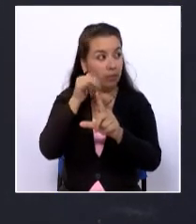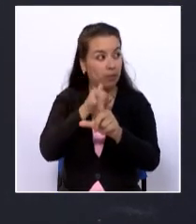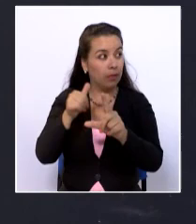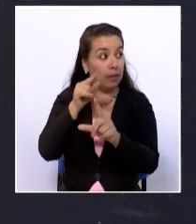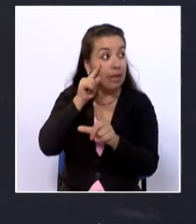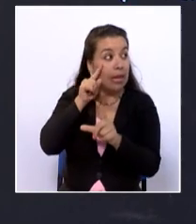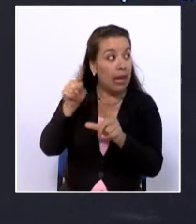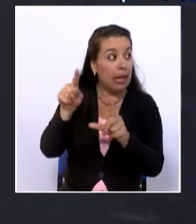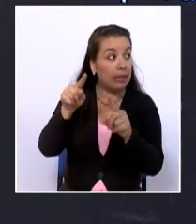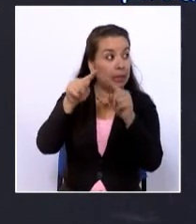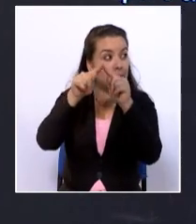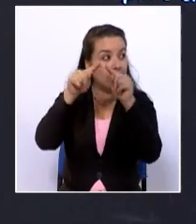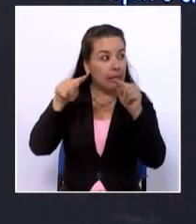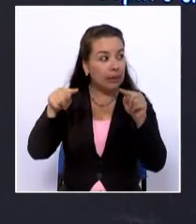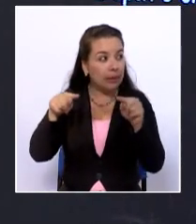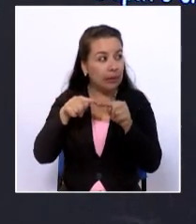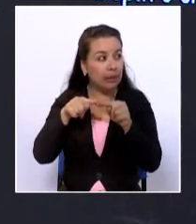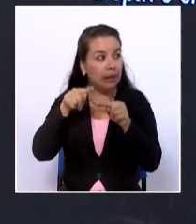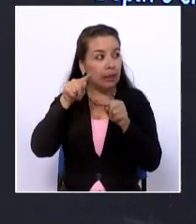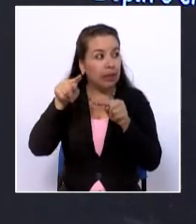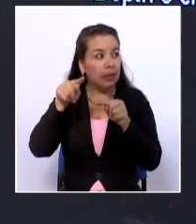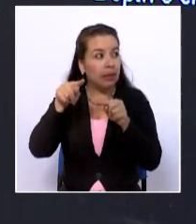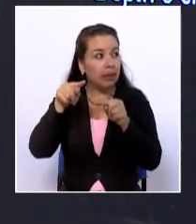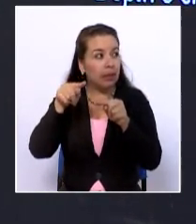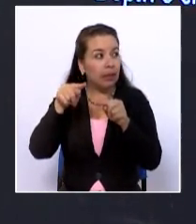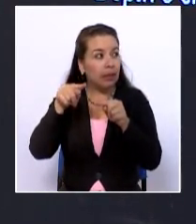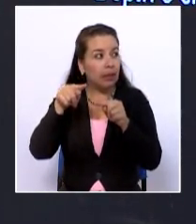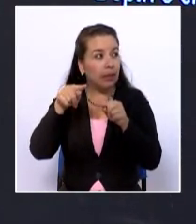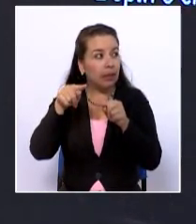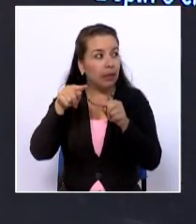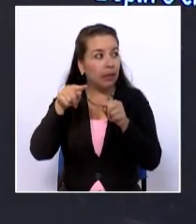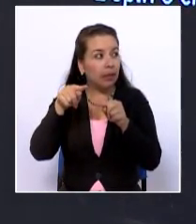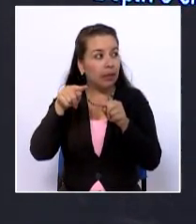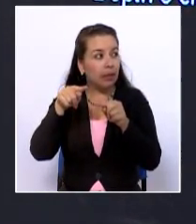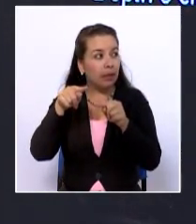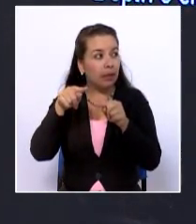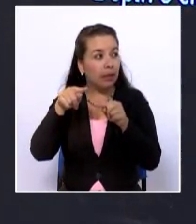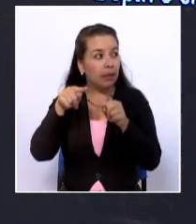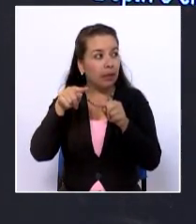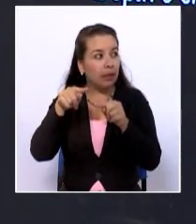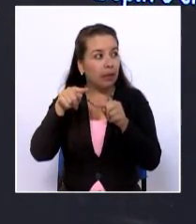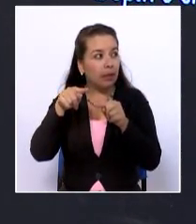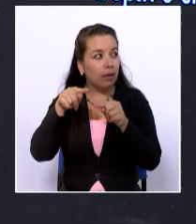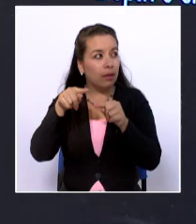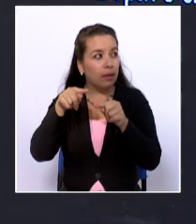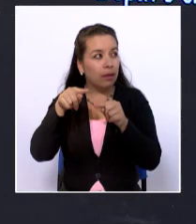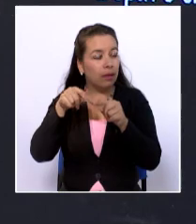el triangulito que ustedes ven ahí acaban de hoy ha puesto el vídeo este triangulito